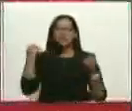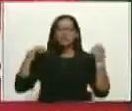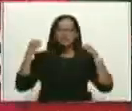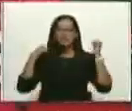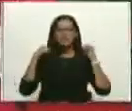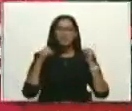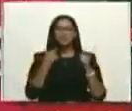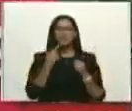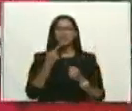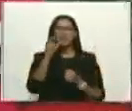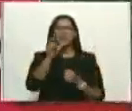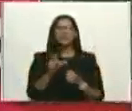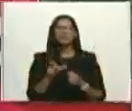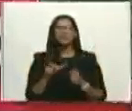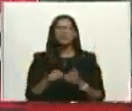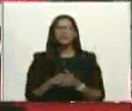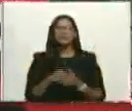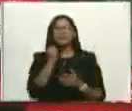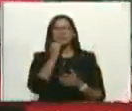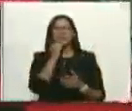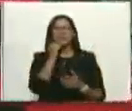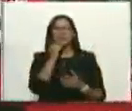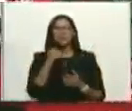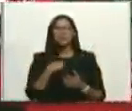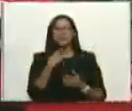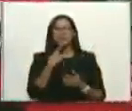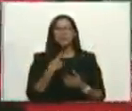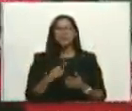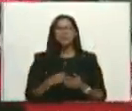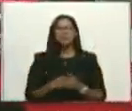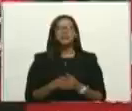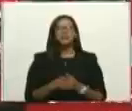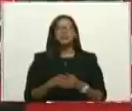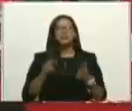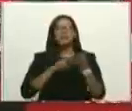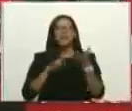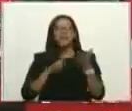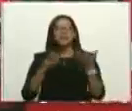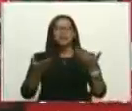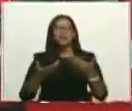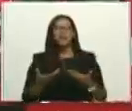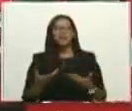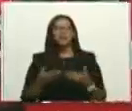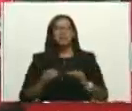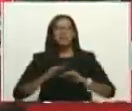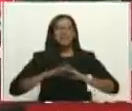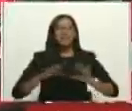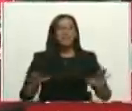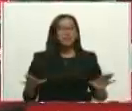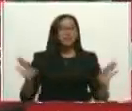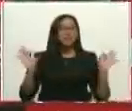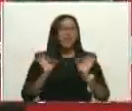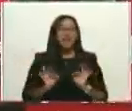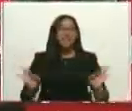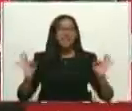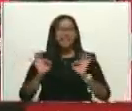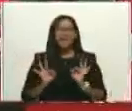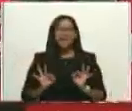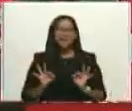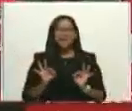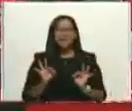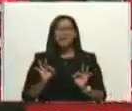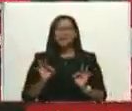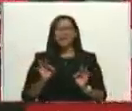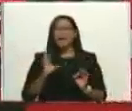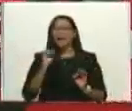dije, mire, esta persona se está reclamando que yo dije esto, y leí lo que enviaron. Del resto, nadie ha refutado lo que sale en el